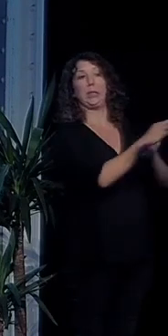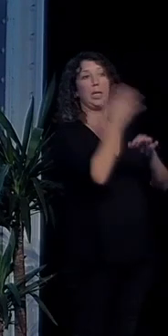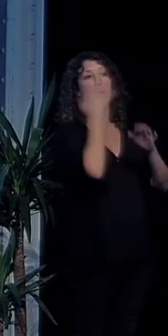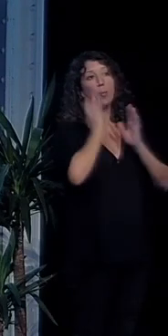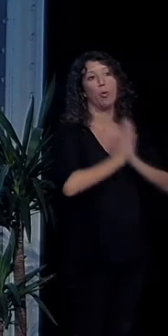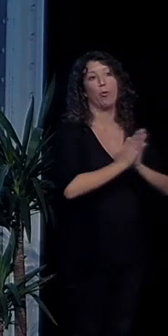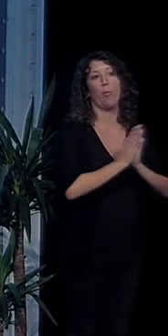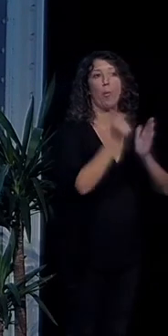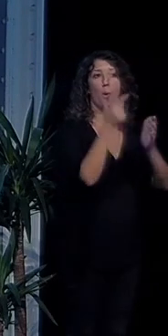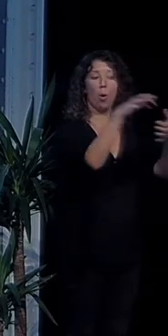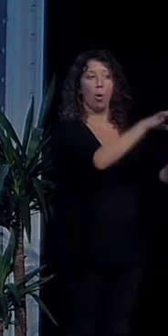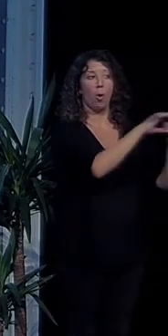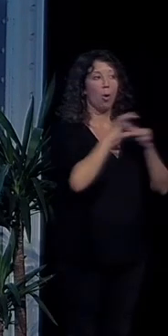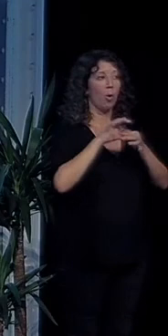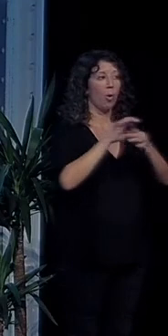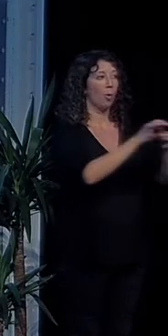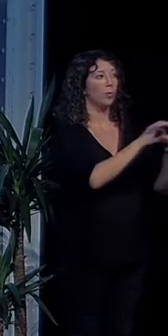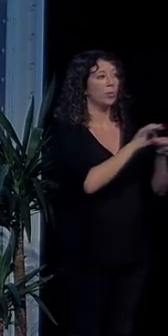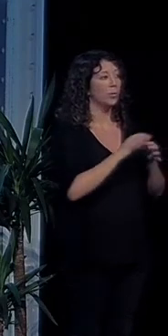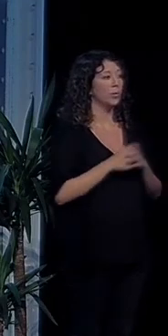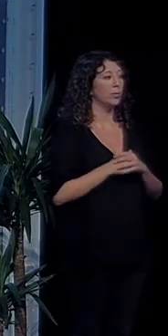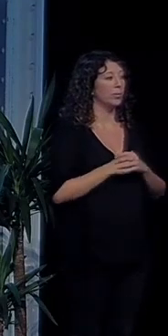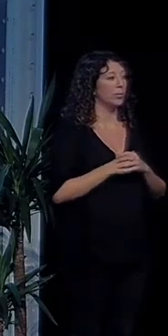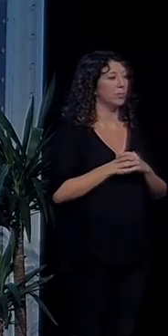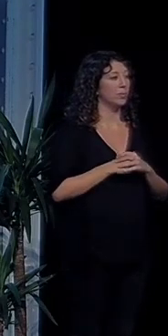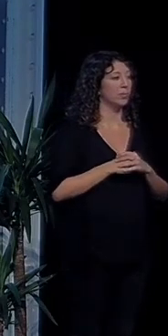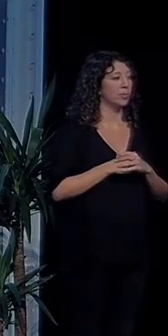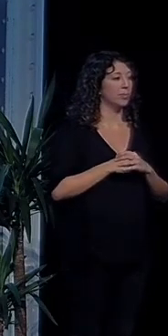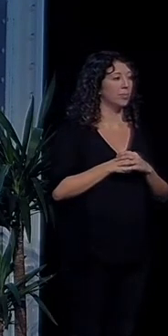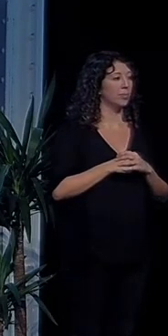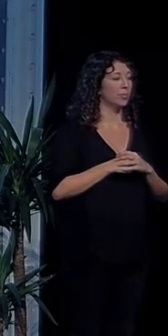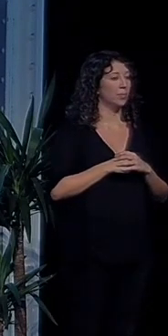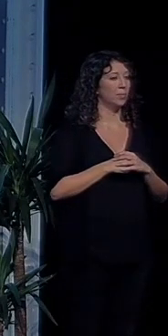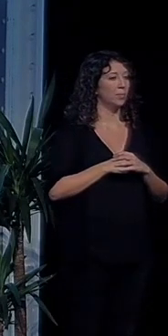poquito de sororidad por todos lados. Gracias.